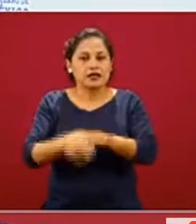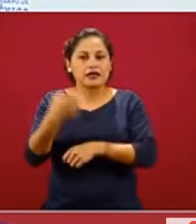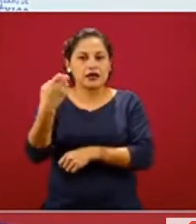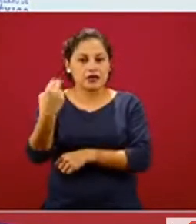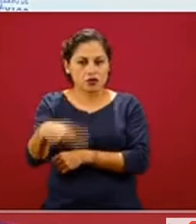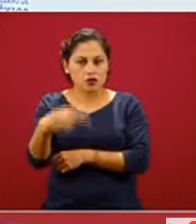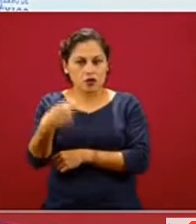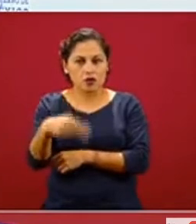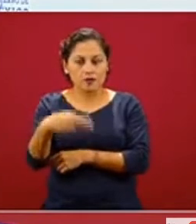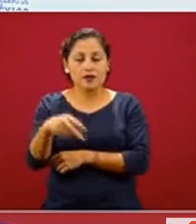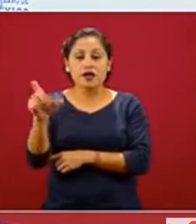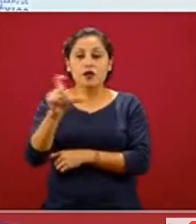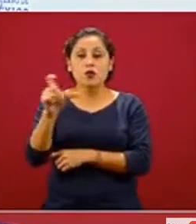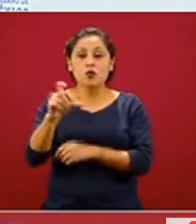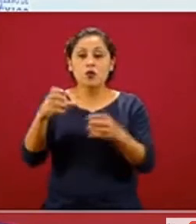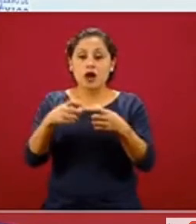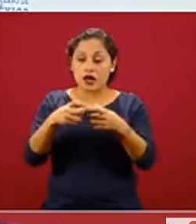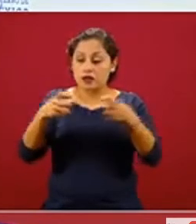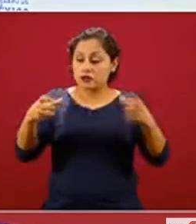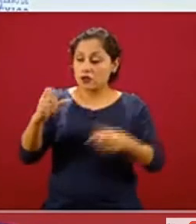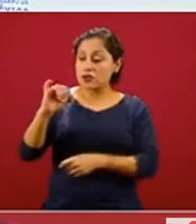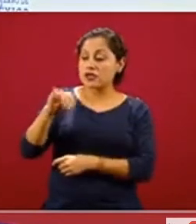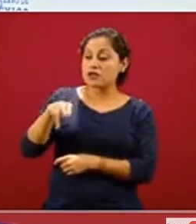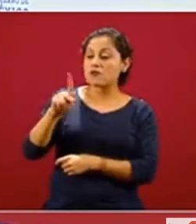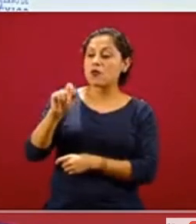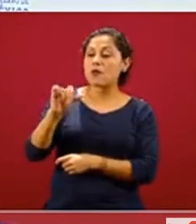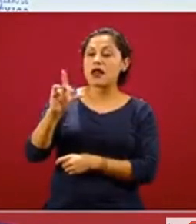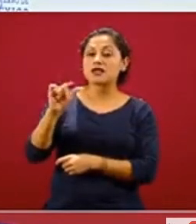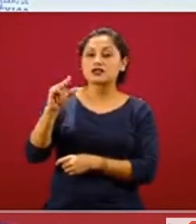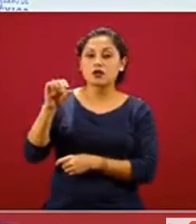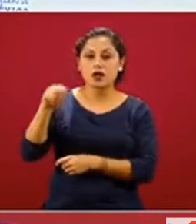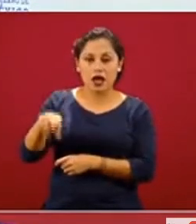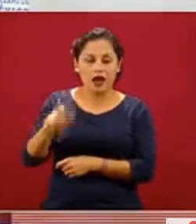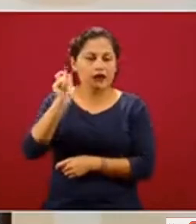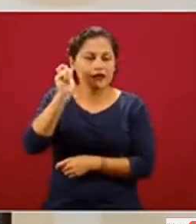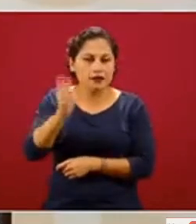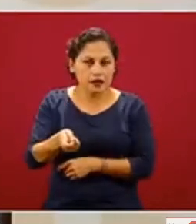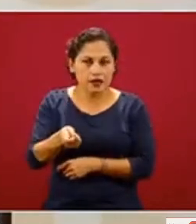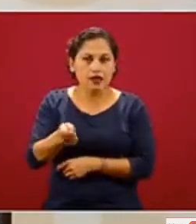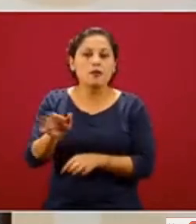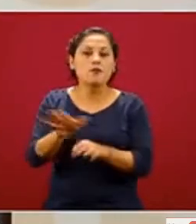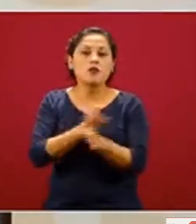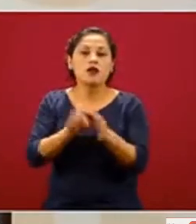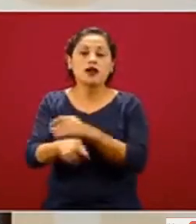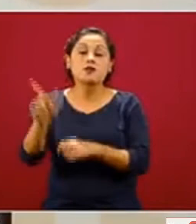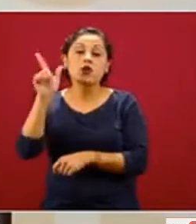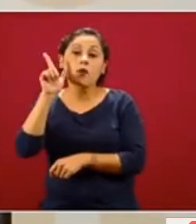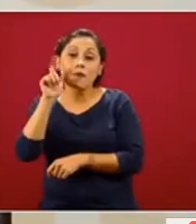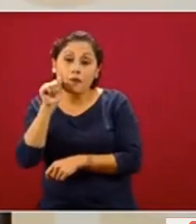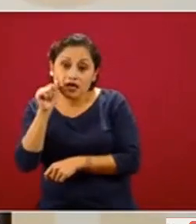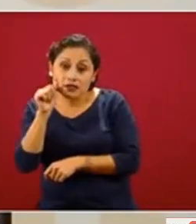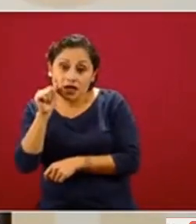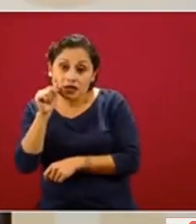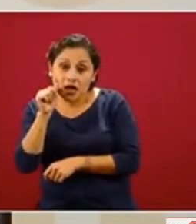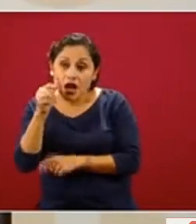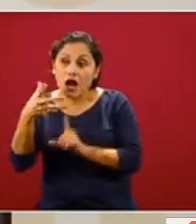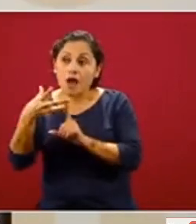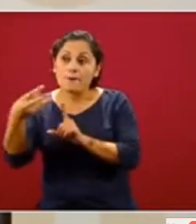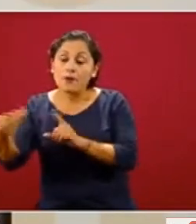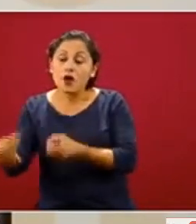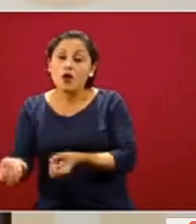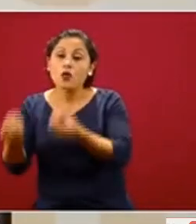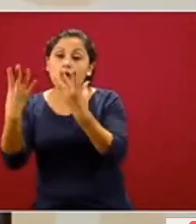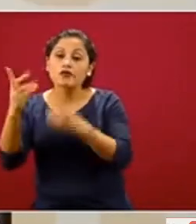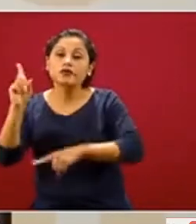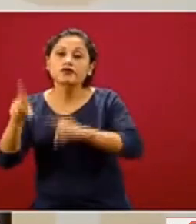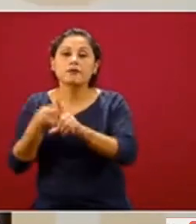momento poblacional o momentum poblacional. La cantidad de contagios de mañana depende del número de casos contagiantes de hoy.